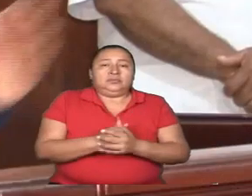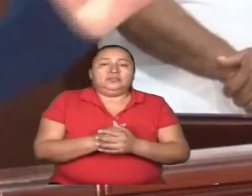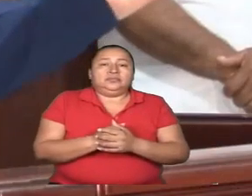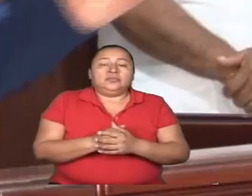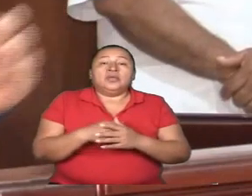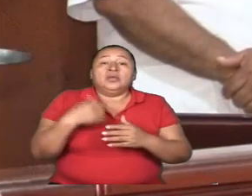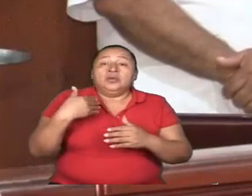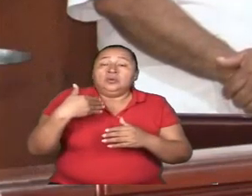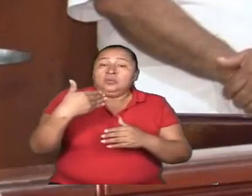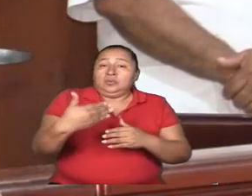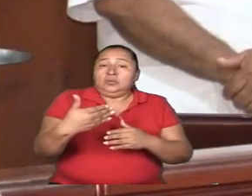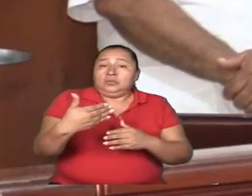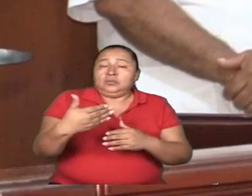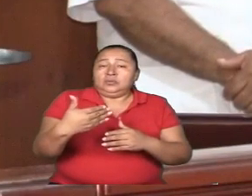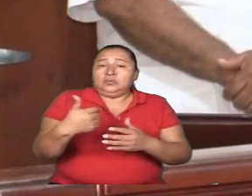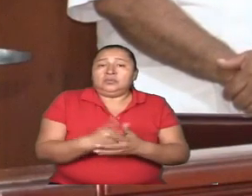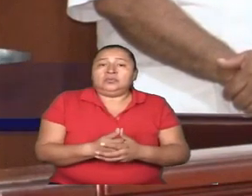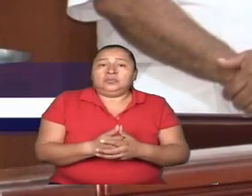cuando